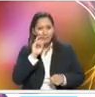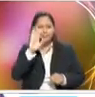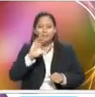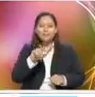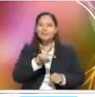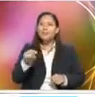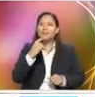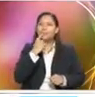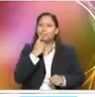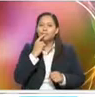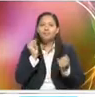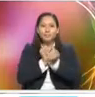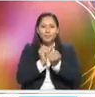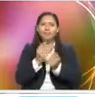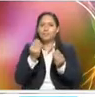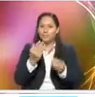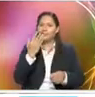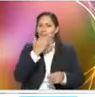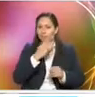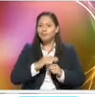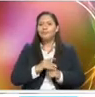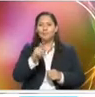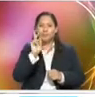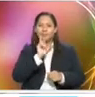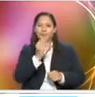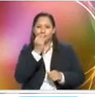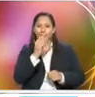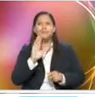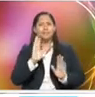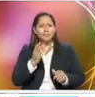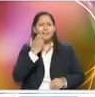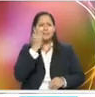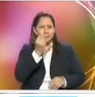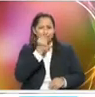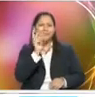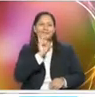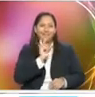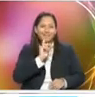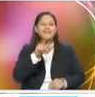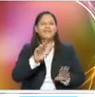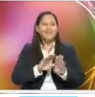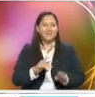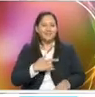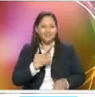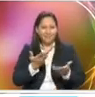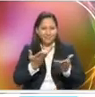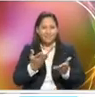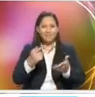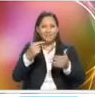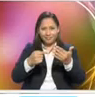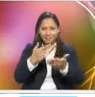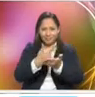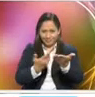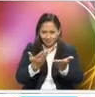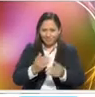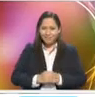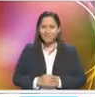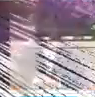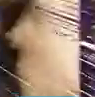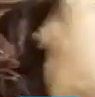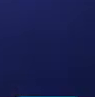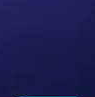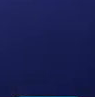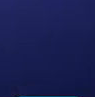empareje los sabores. Está muy rica. Pues rica, ya la quiero probar, así que vamos a ver qué les parece los ingredientes. Muy bien.